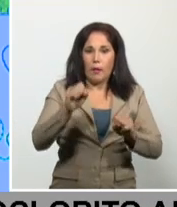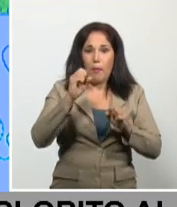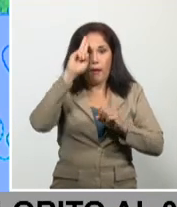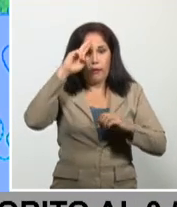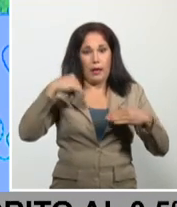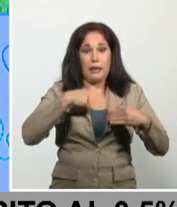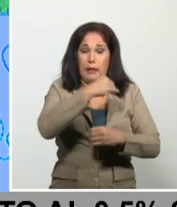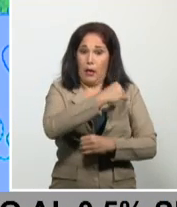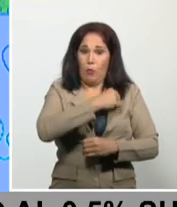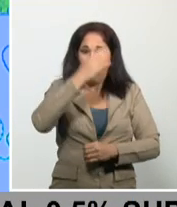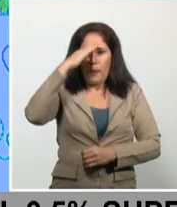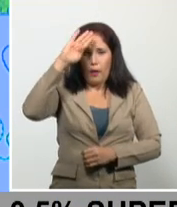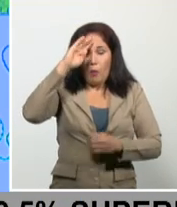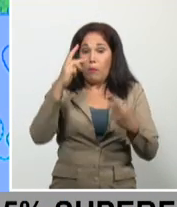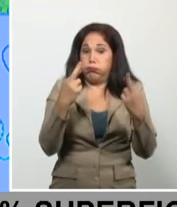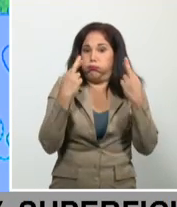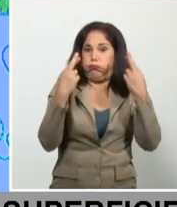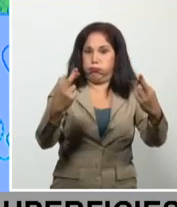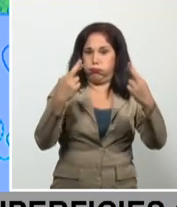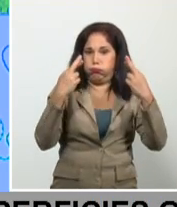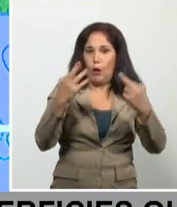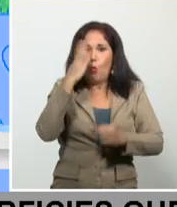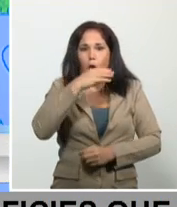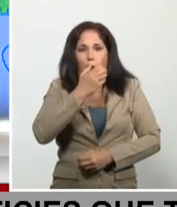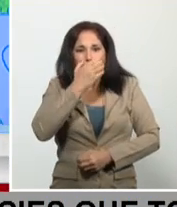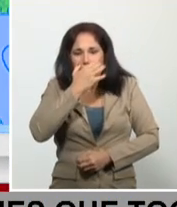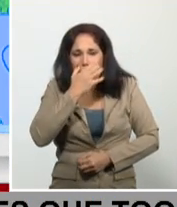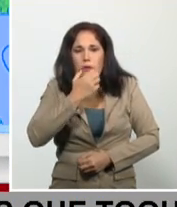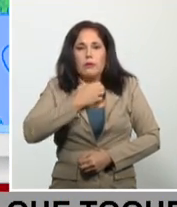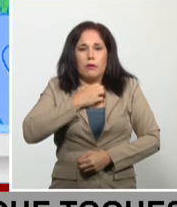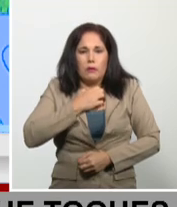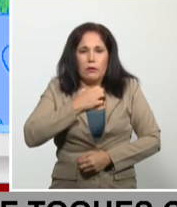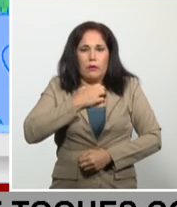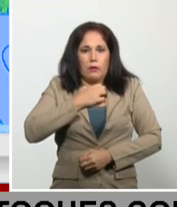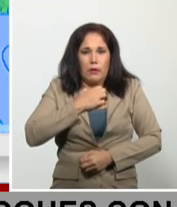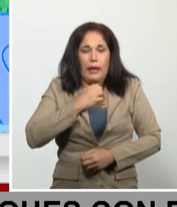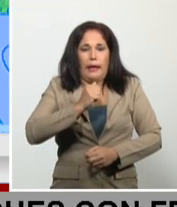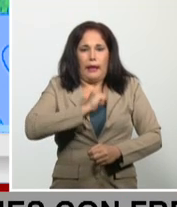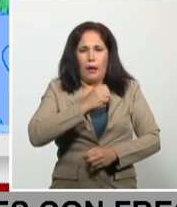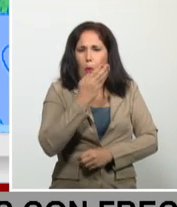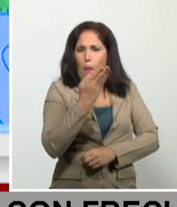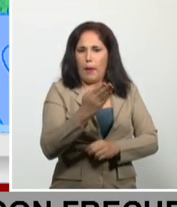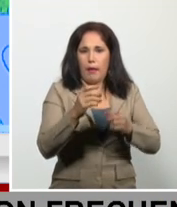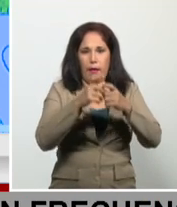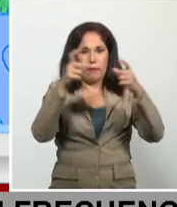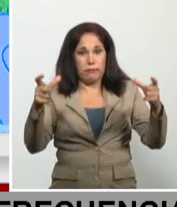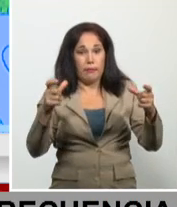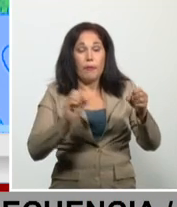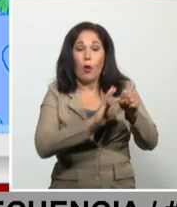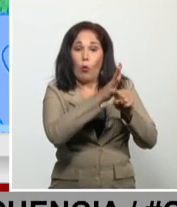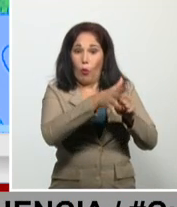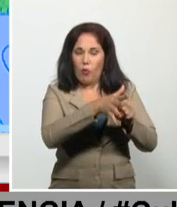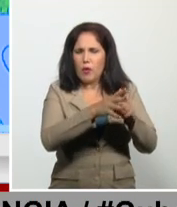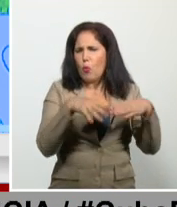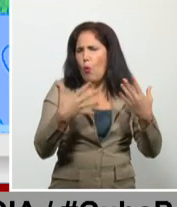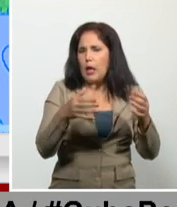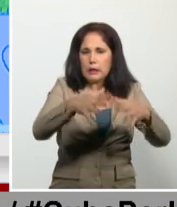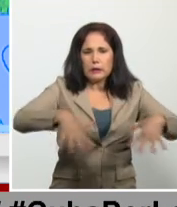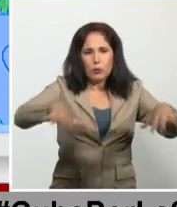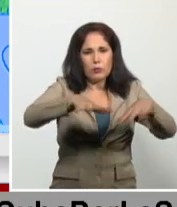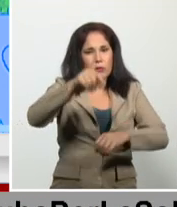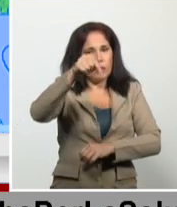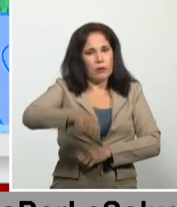más ricos del mundo tienen tantos respiradores artificiales como los que cree demandará la pandemia del COVID-19, ¿cuál es la situación